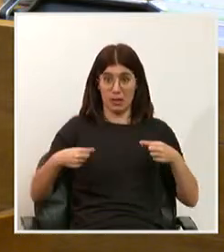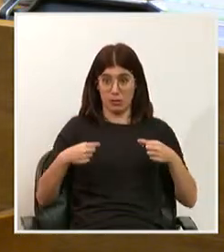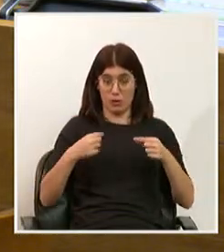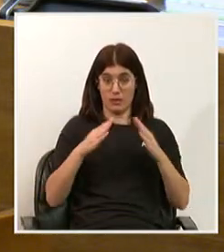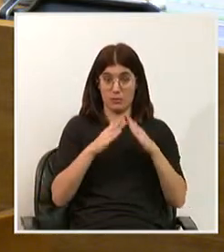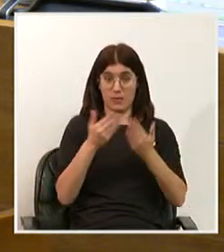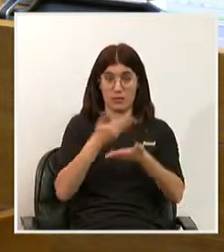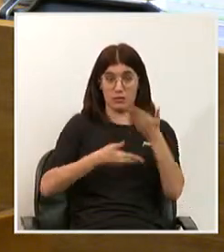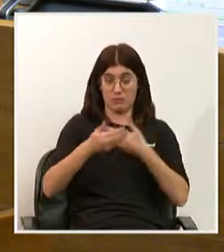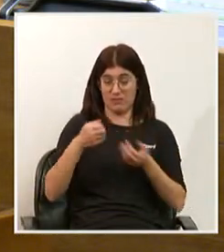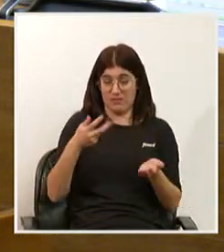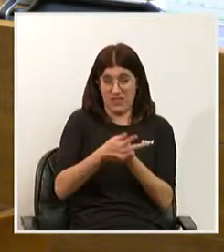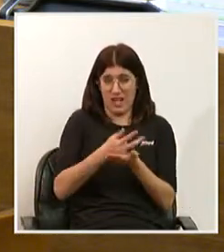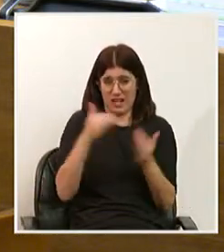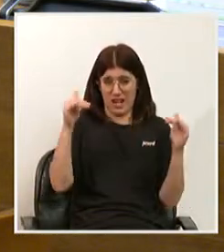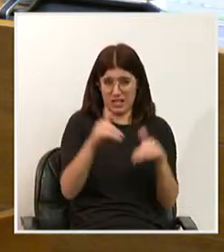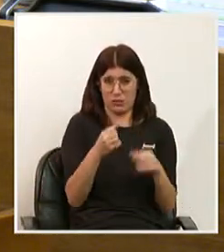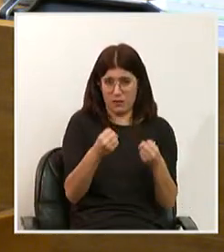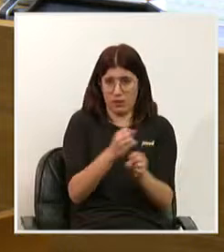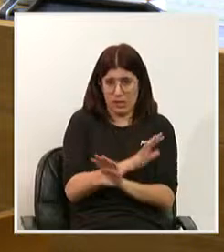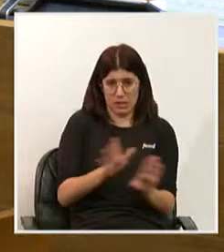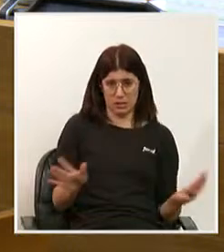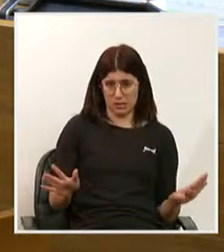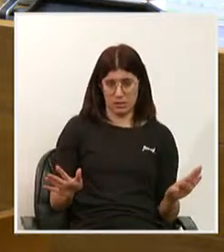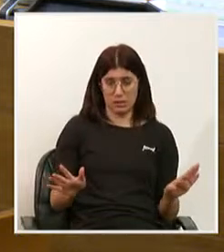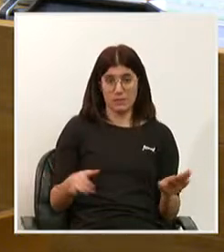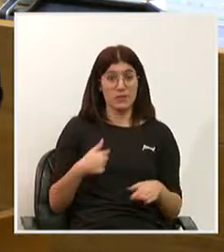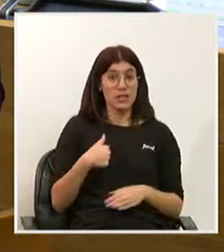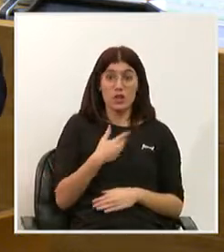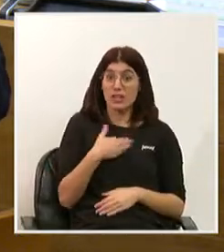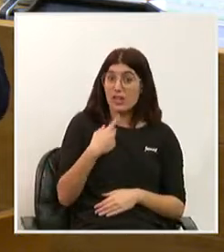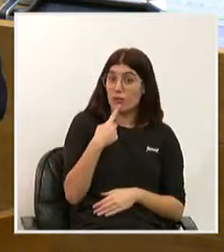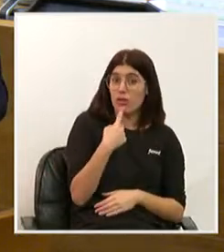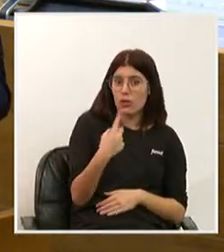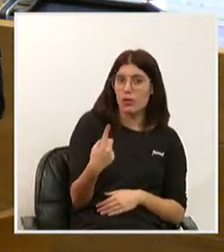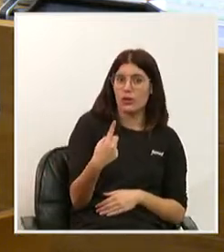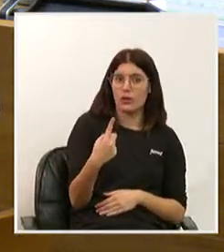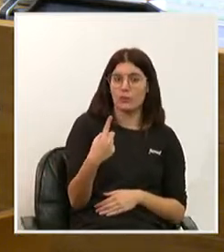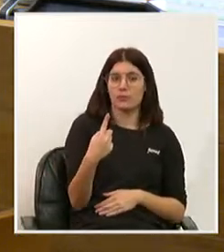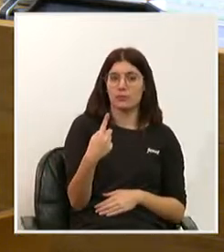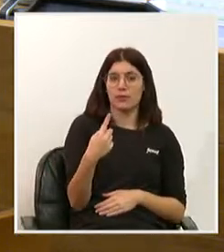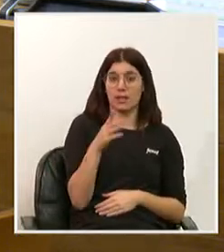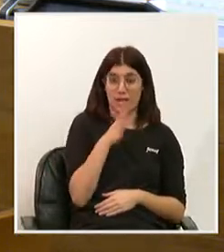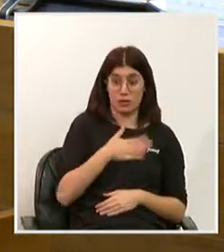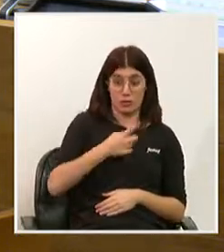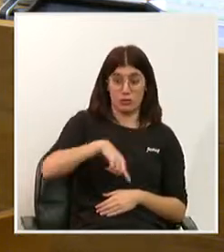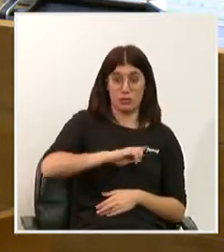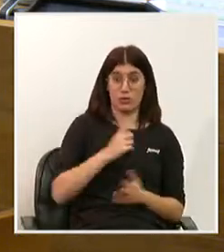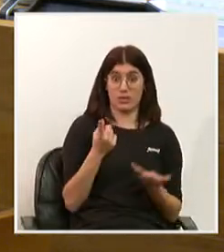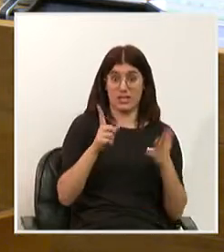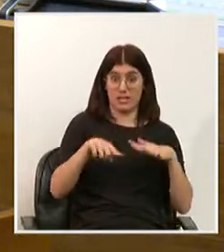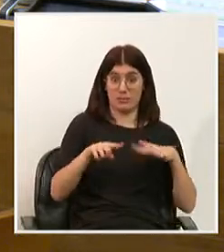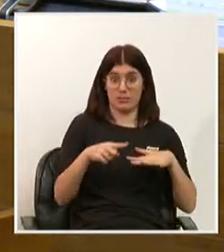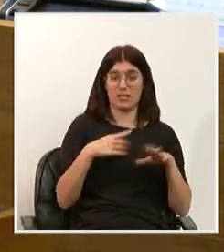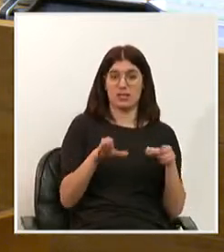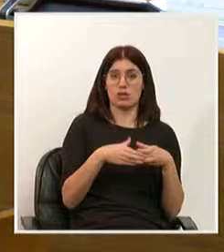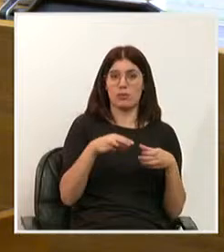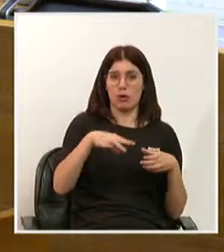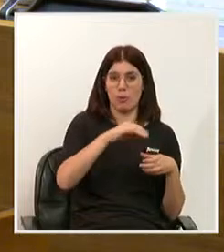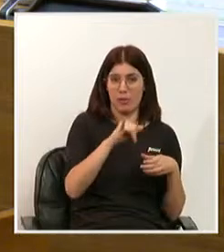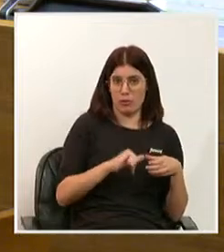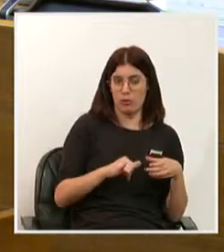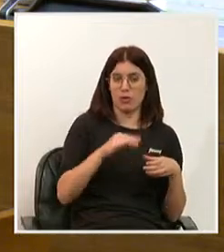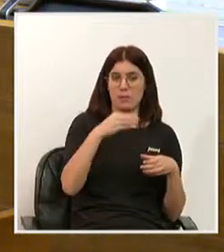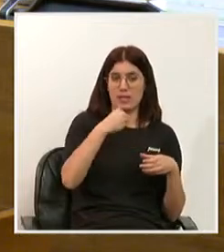ha sido otro fracaso estrepitoso no y yo quiero decirle con toda la humildad del mundo que nosotros en se meses el gobierno del presidente mazón ha